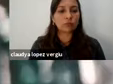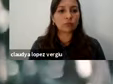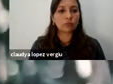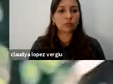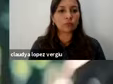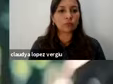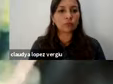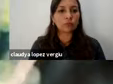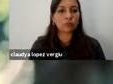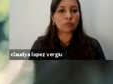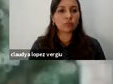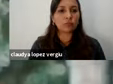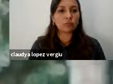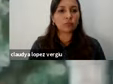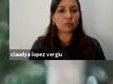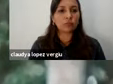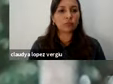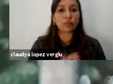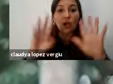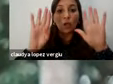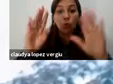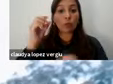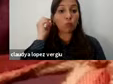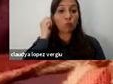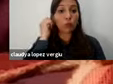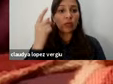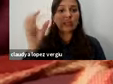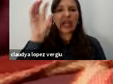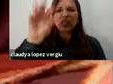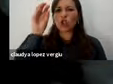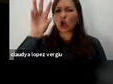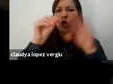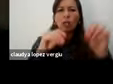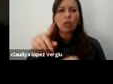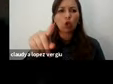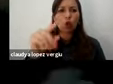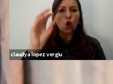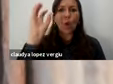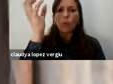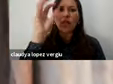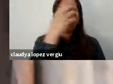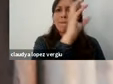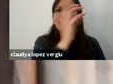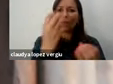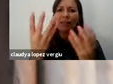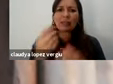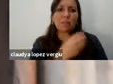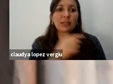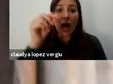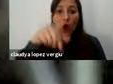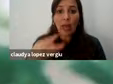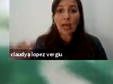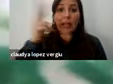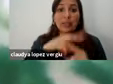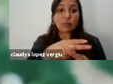de Champullaco. Escogieron este lugar porque sus madres les enseñaron dónde habían más plantas medicinales. Ahora, son responsables